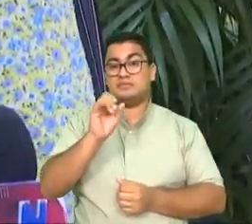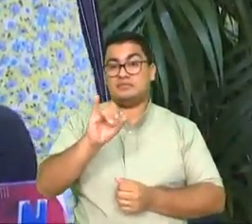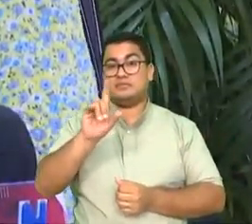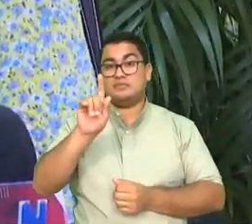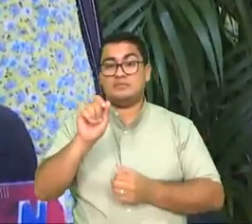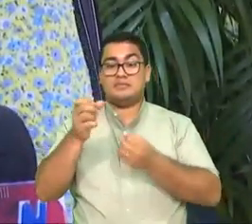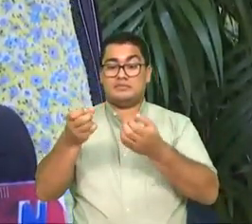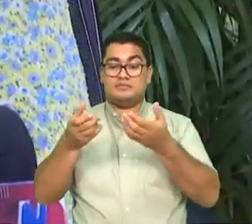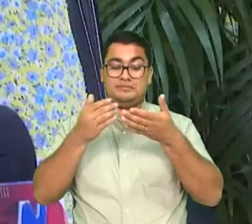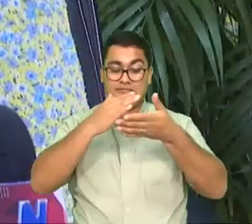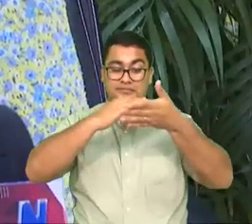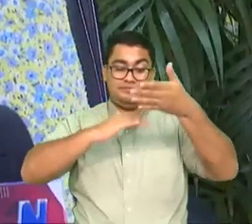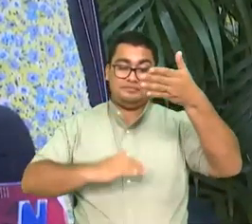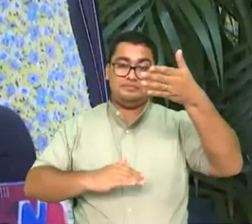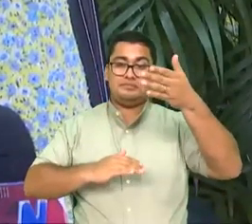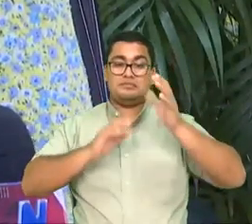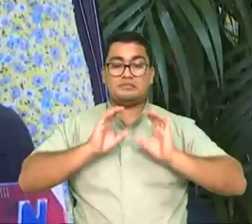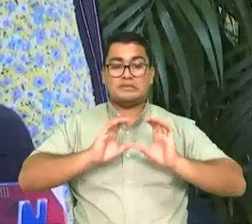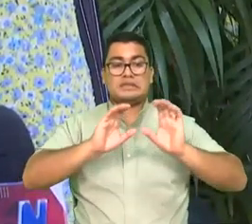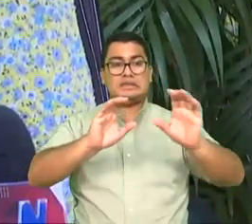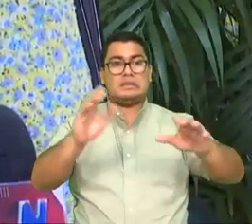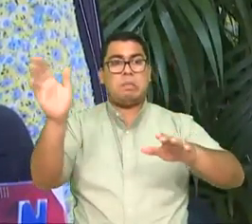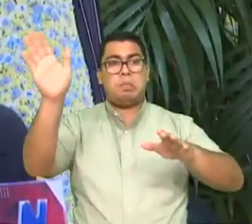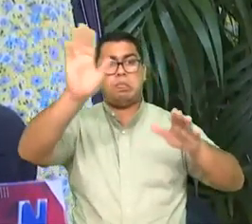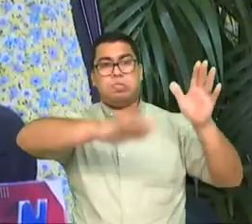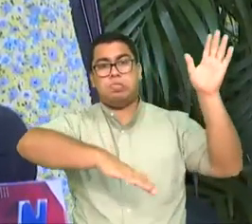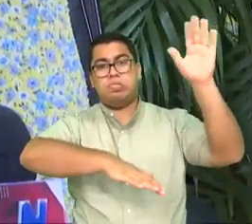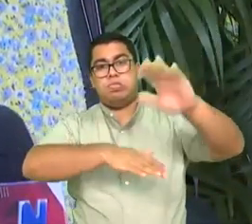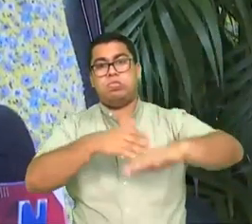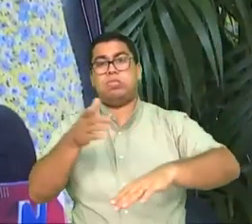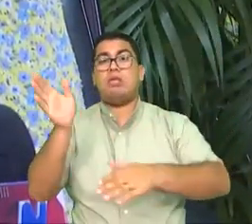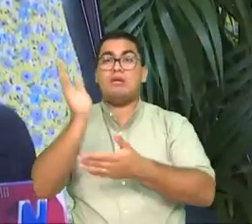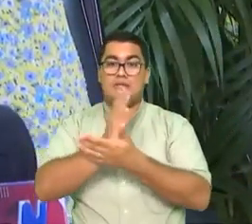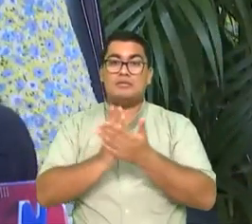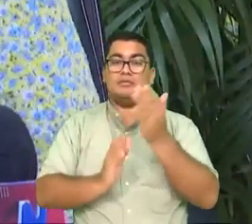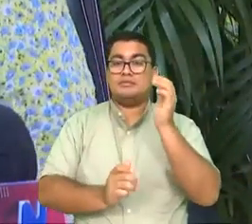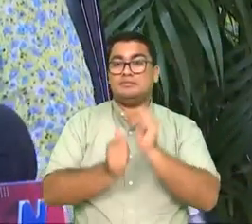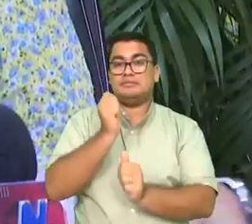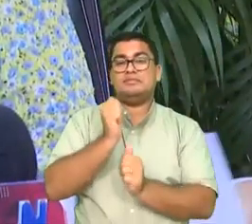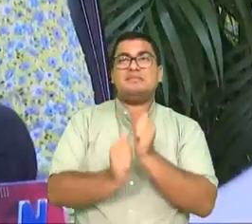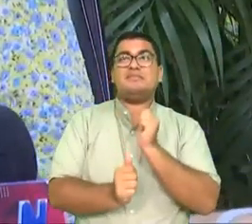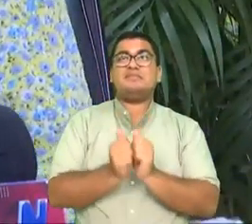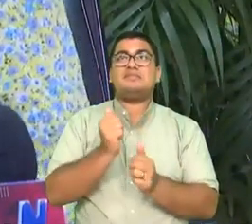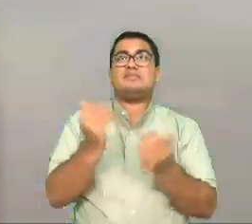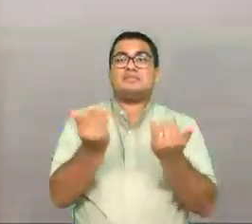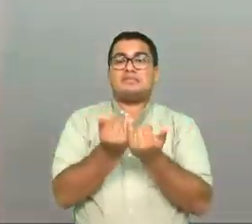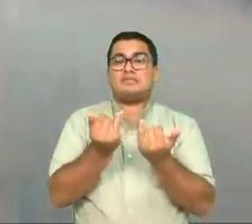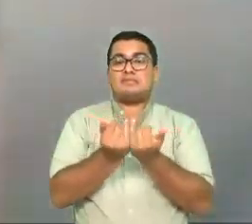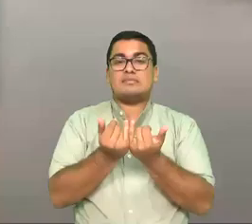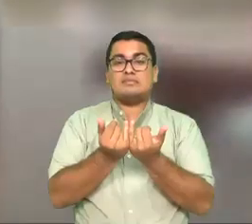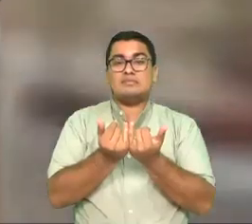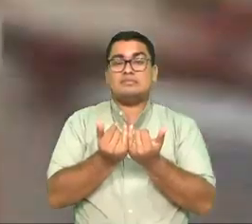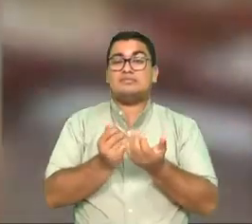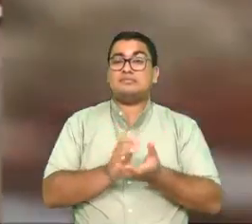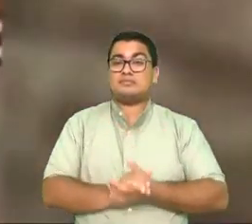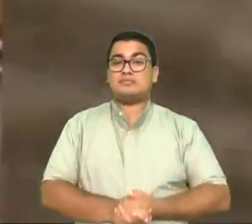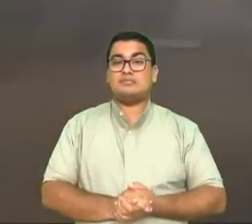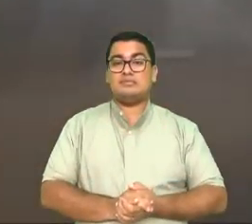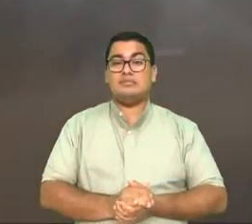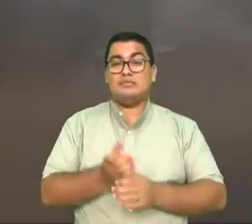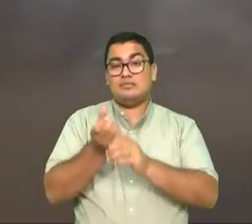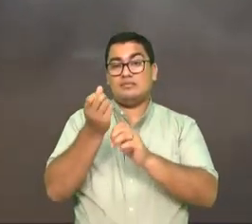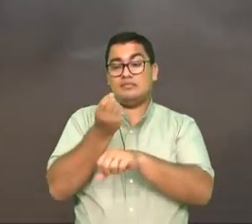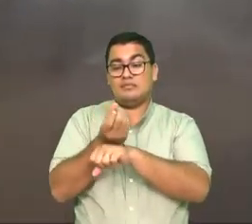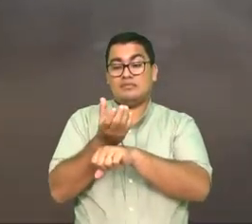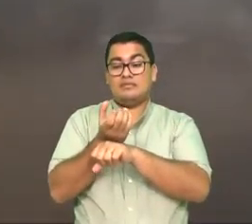reportan obstrucción en calles, en caminos y algunos daños parciales también en los caminos rurales. También las alcaldías